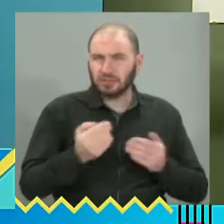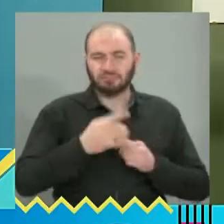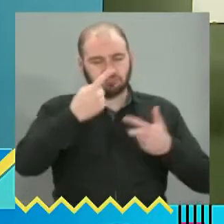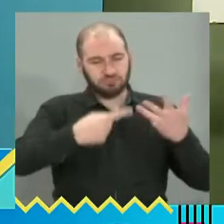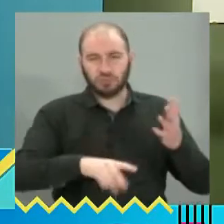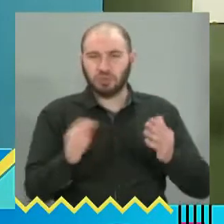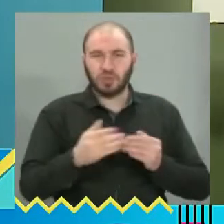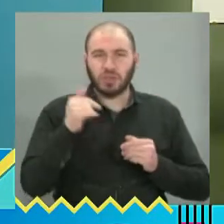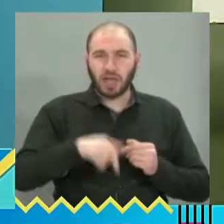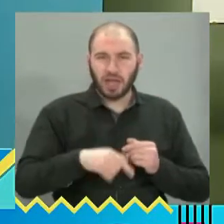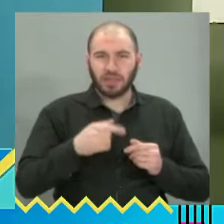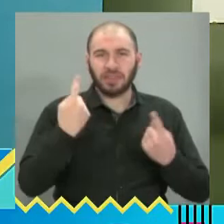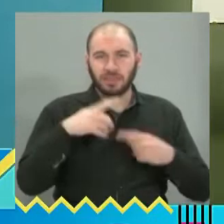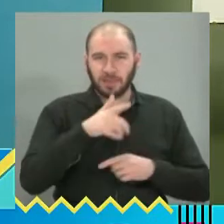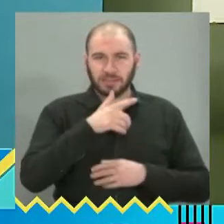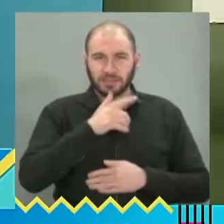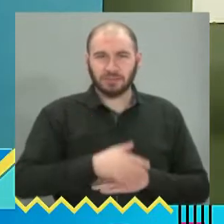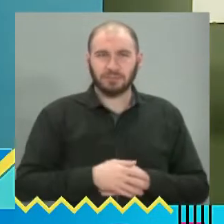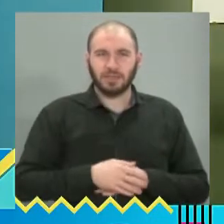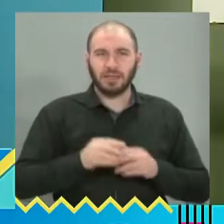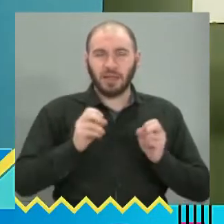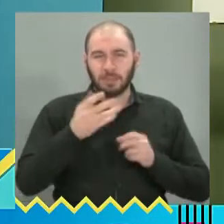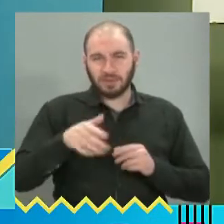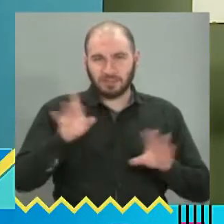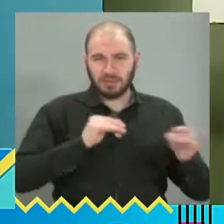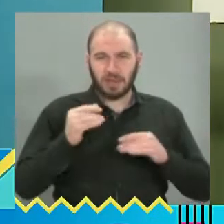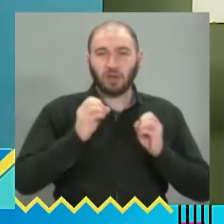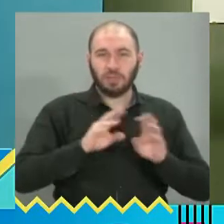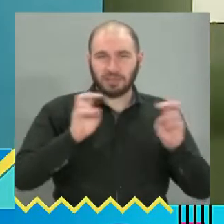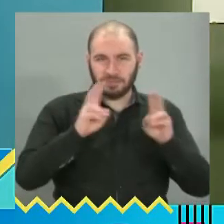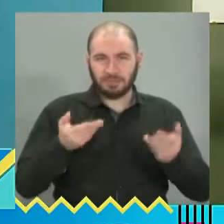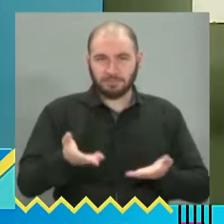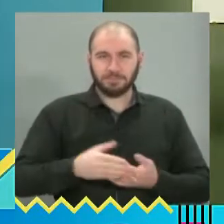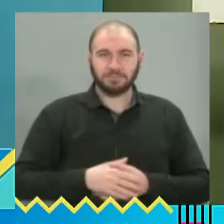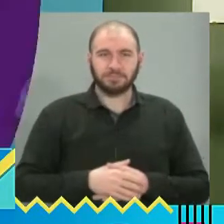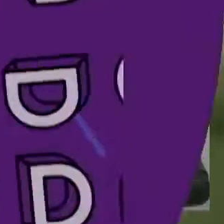esas preguntas nos vamos a ir haciendo hoy en Distintos Parecidos con nuestros invitados. Y arrancamos de esta manera.